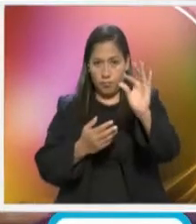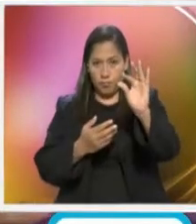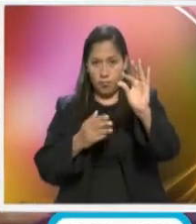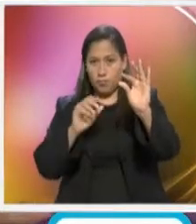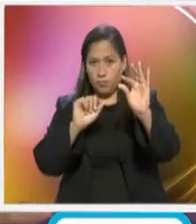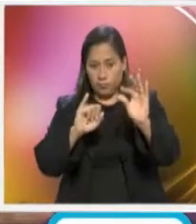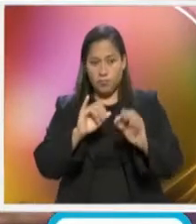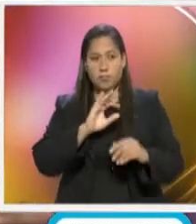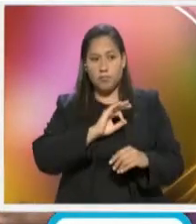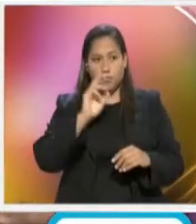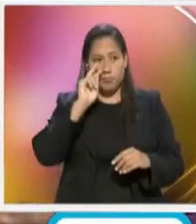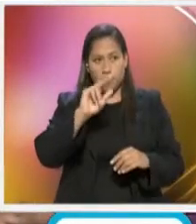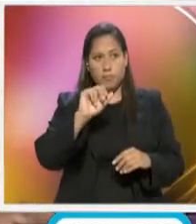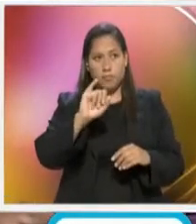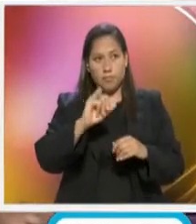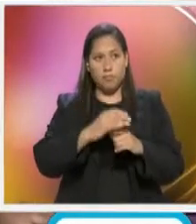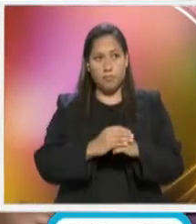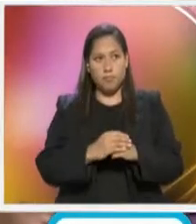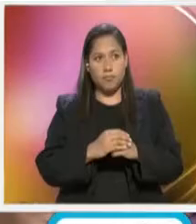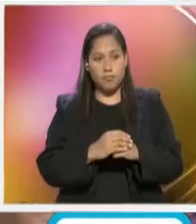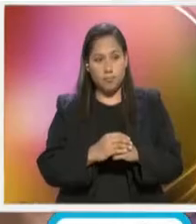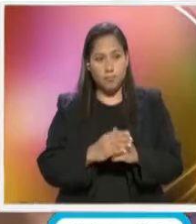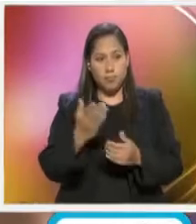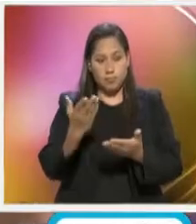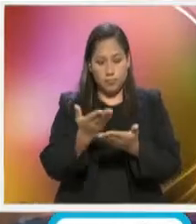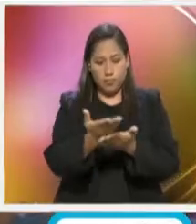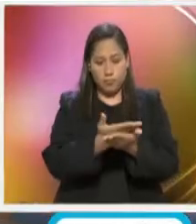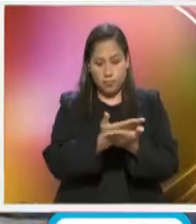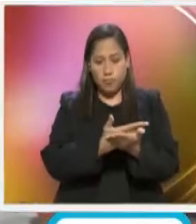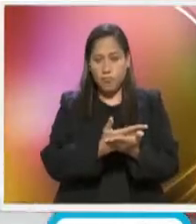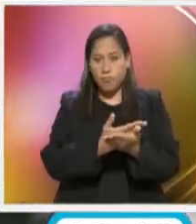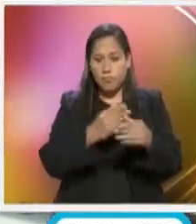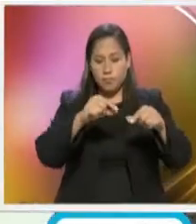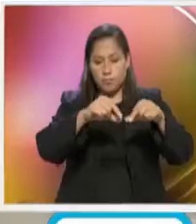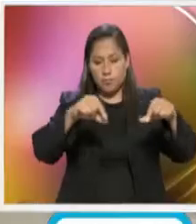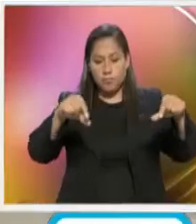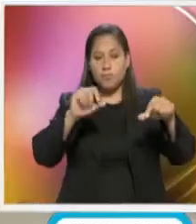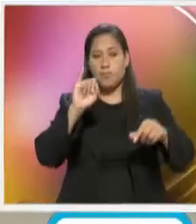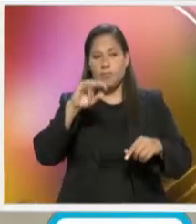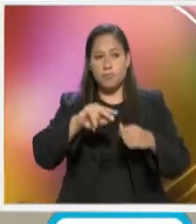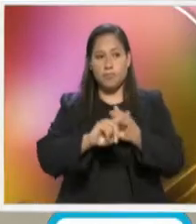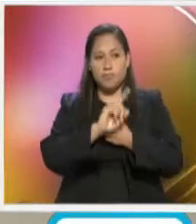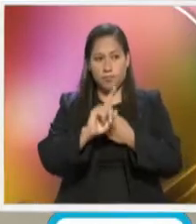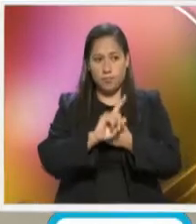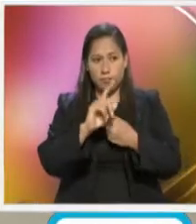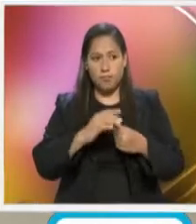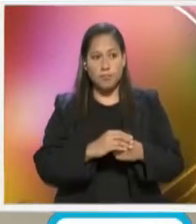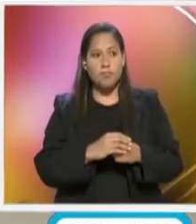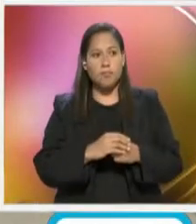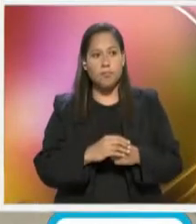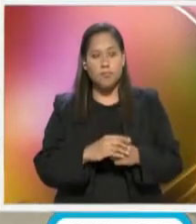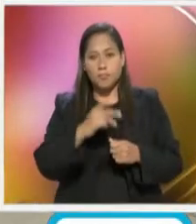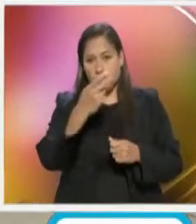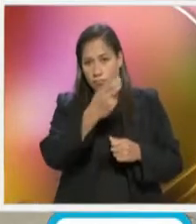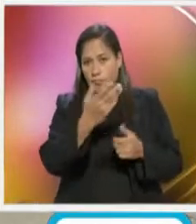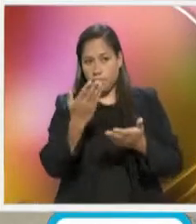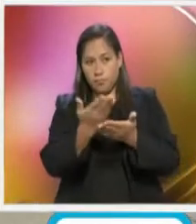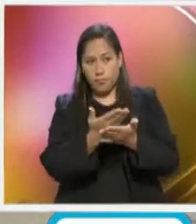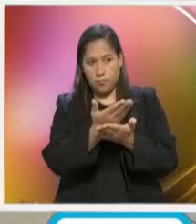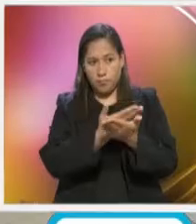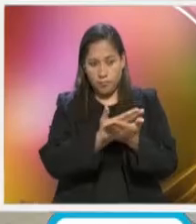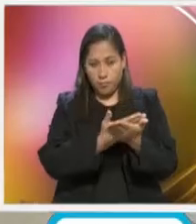que Ahí las puede ver usted. Lo vayan cortando en laminitas medianitas sin problema. Sí. Vamos a cortar esta para irla armando.